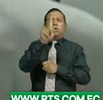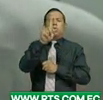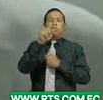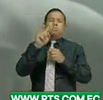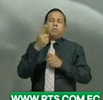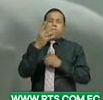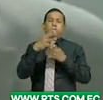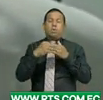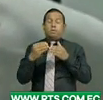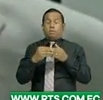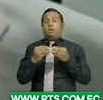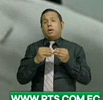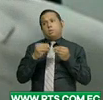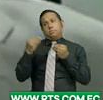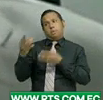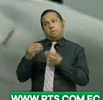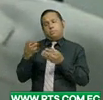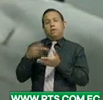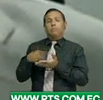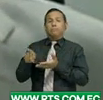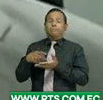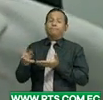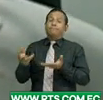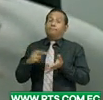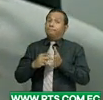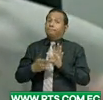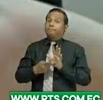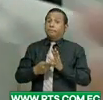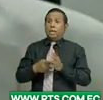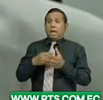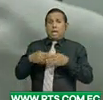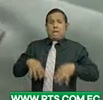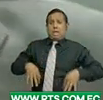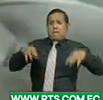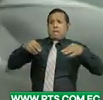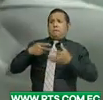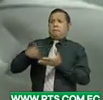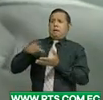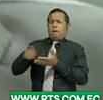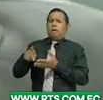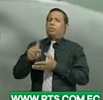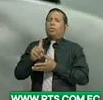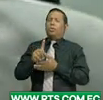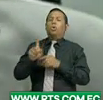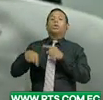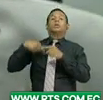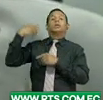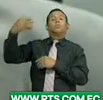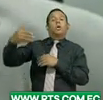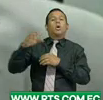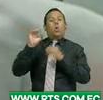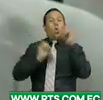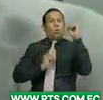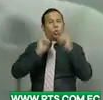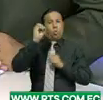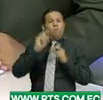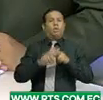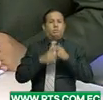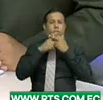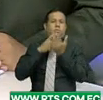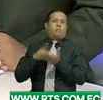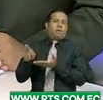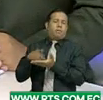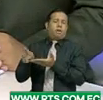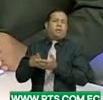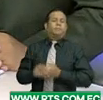peano, lo que dejamos de pagar y ya lo que empezamos a pagar a partir del mes de octubre.